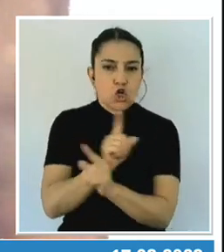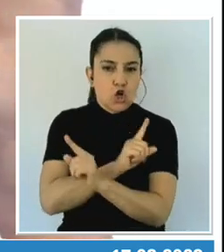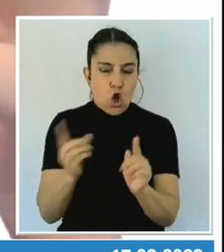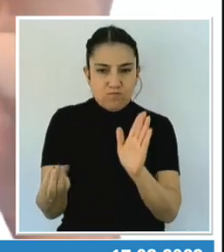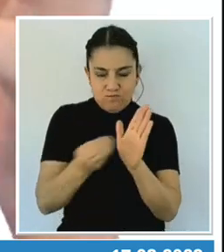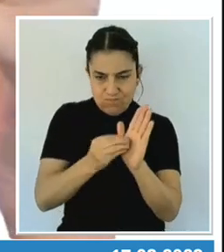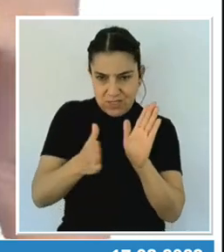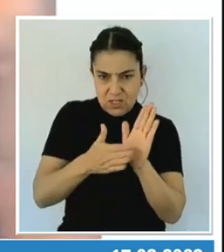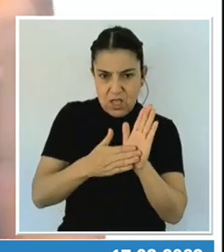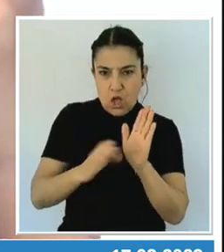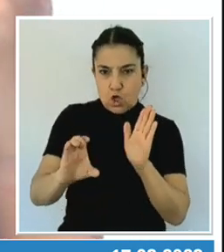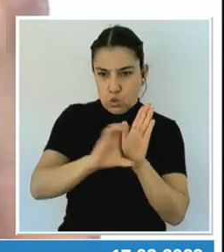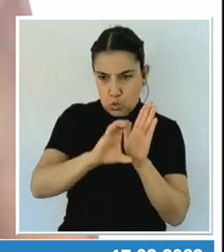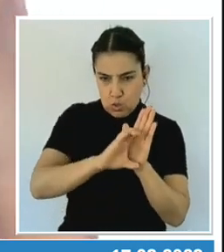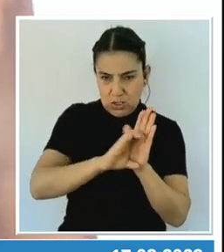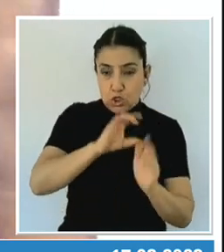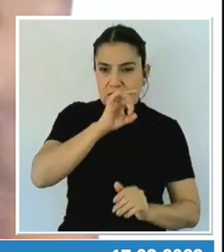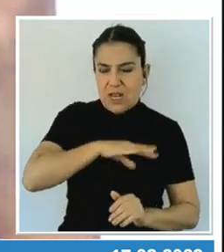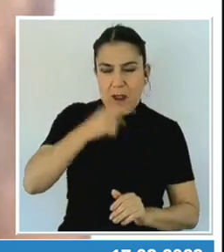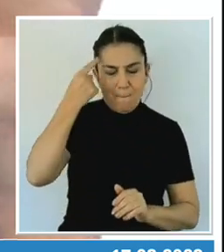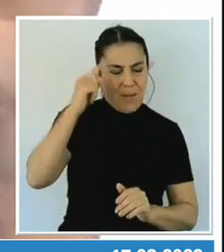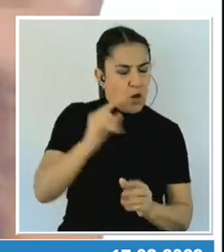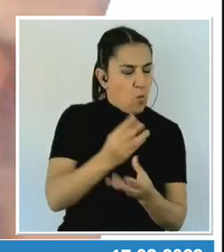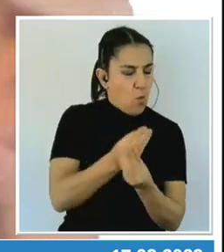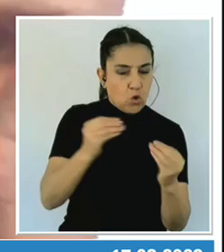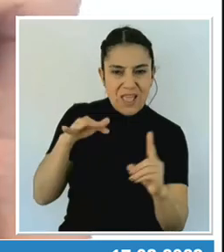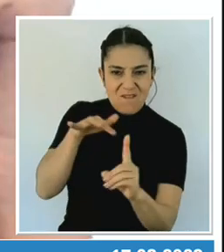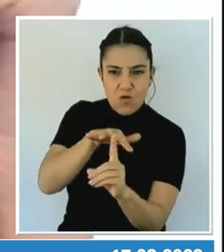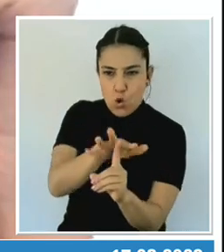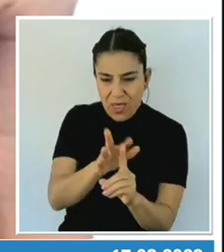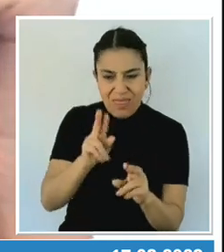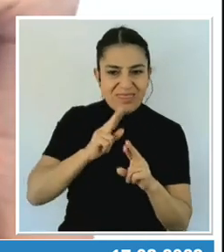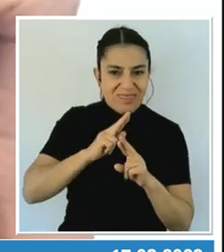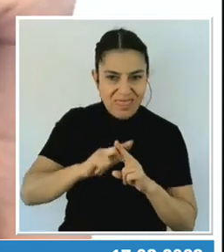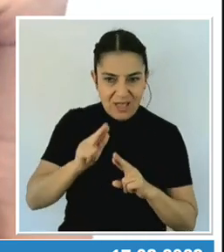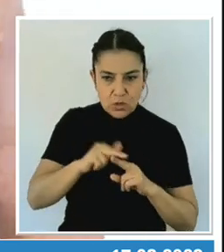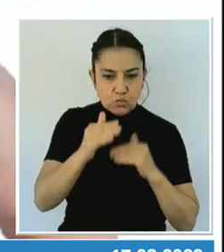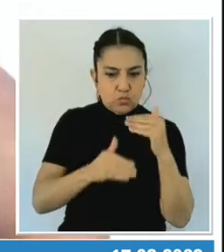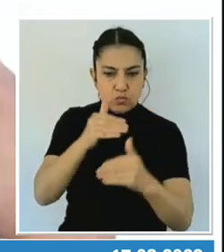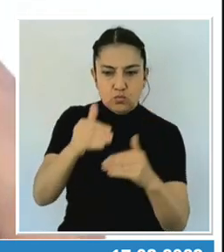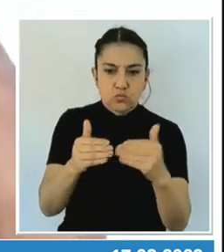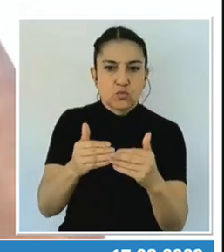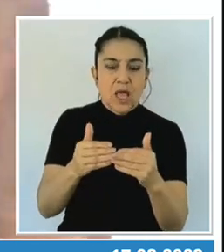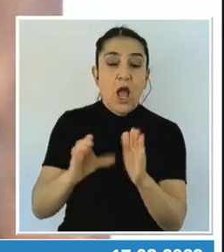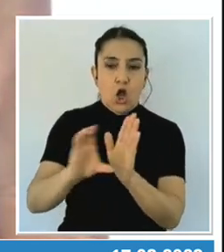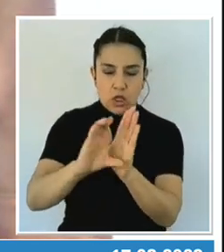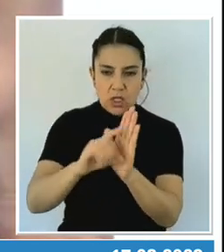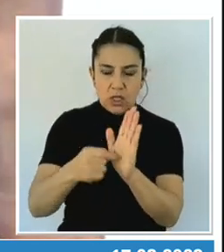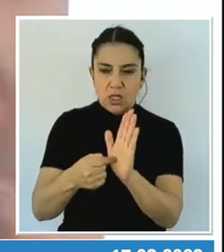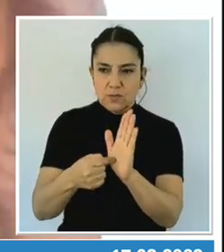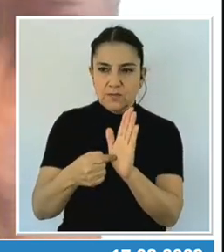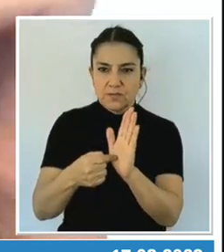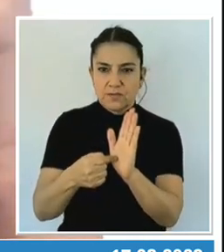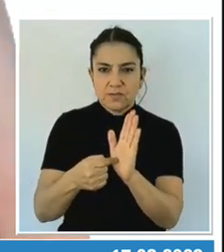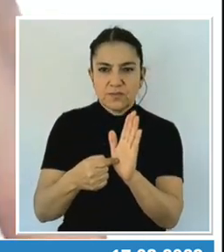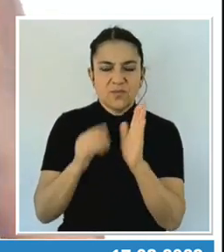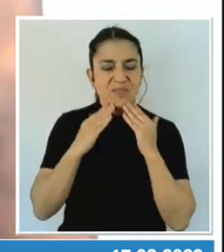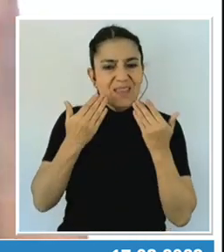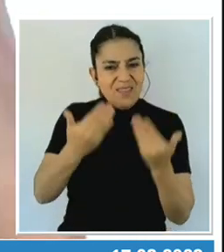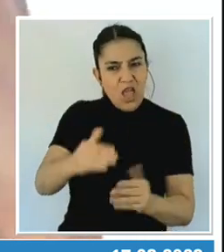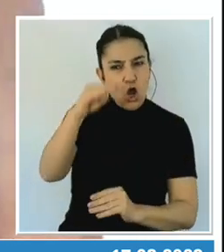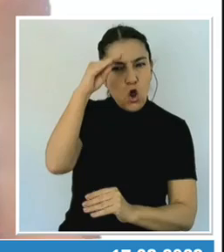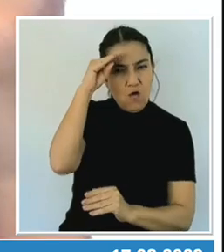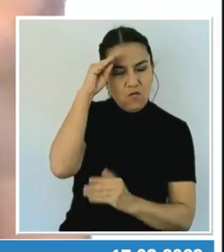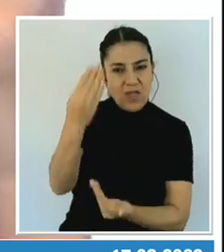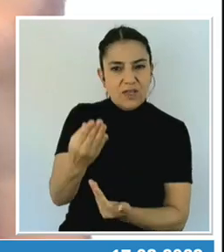mucha influencia en el desarrollo de la práctica constitucional, poner esa confianza, ¿no?, en su